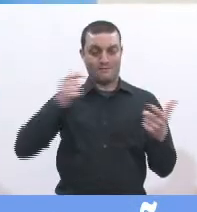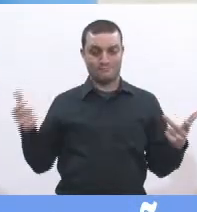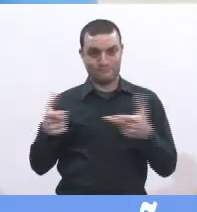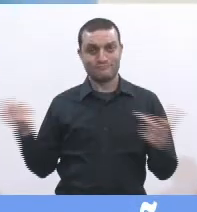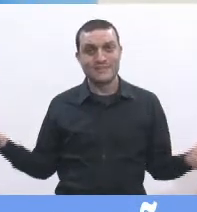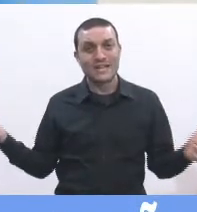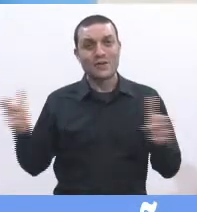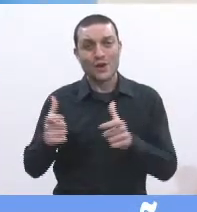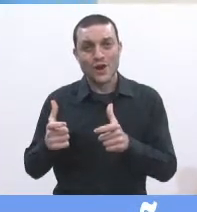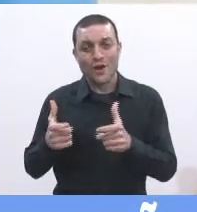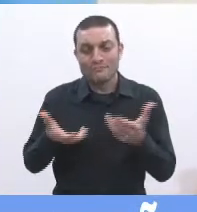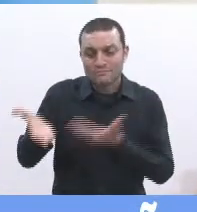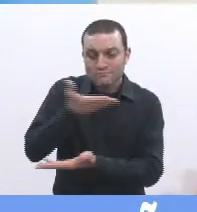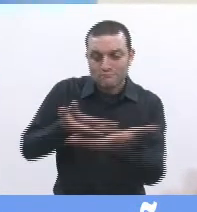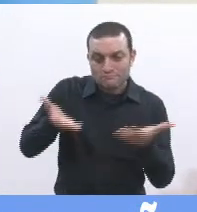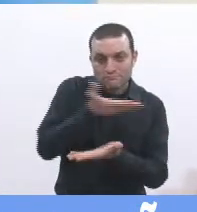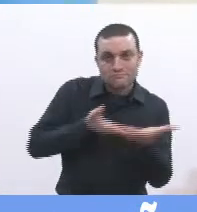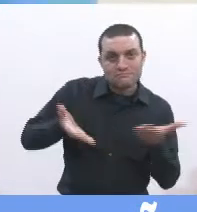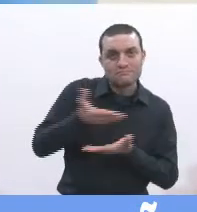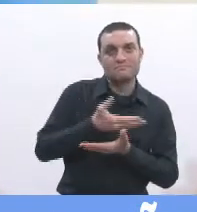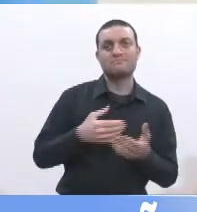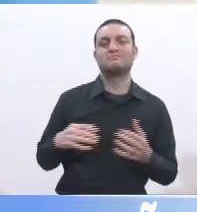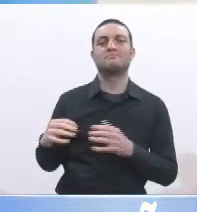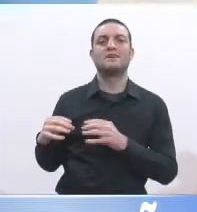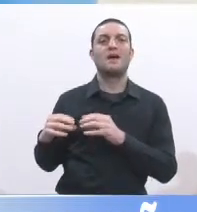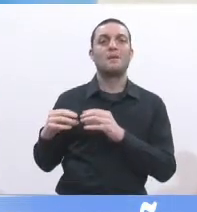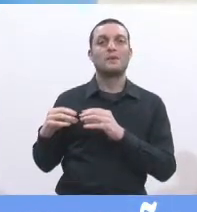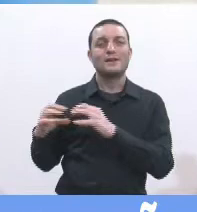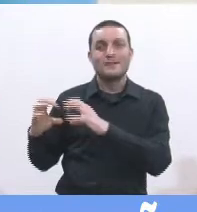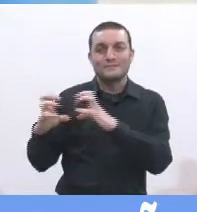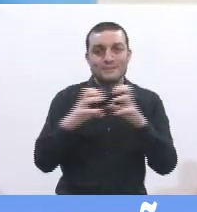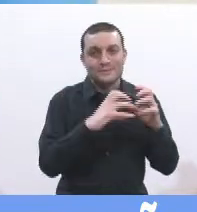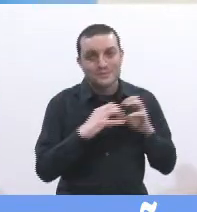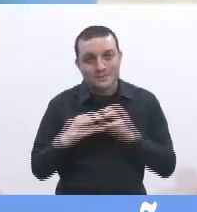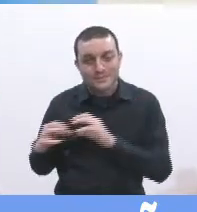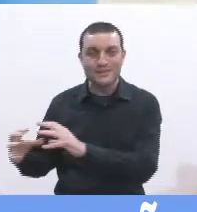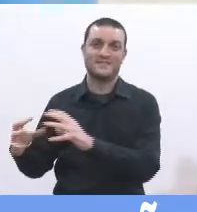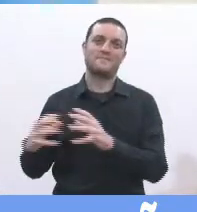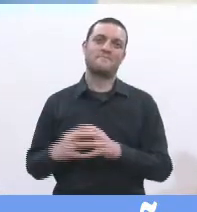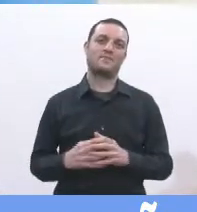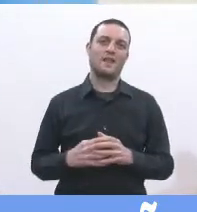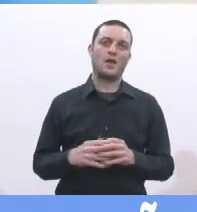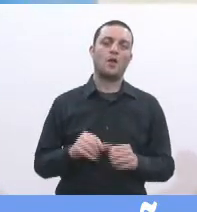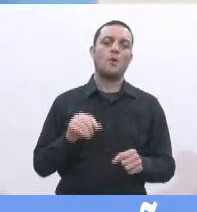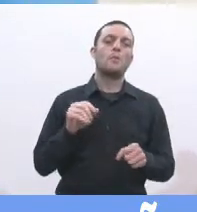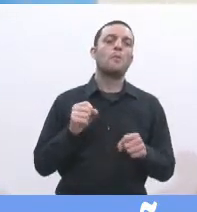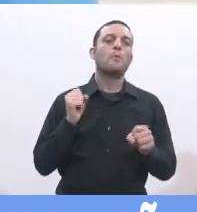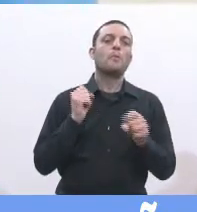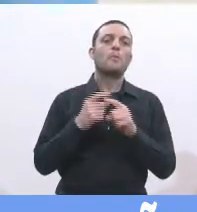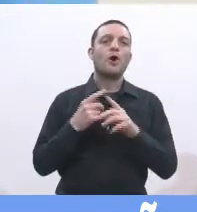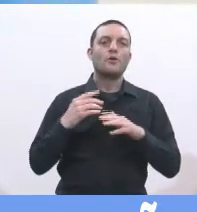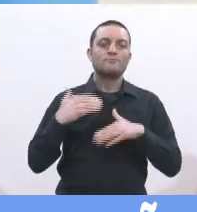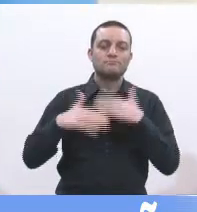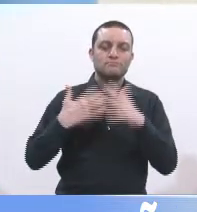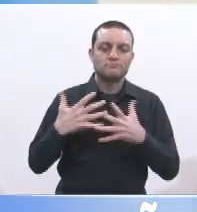ideas o medidas que se han tomado que no necesariamente eran las que estábamos de acuerdo, pero entendimos que estábamos trabajando por la salud de los